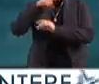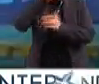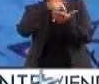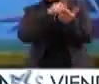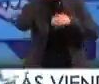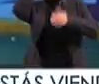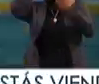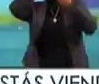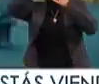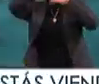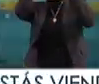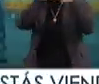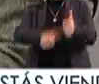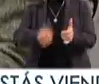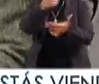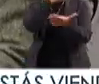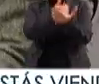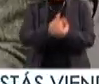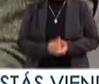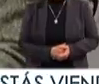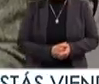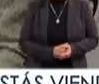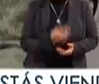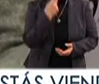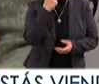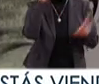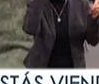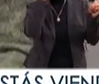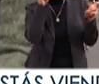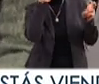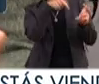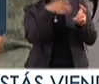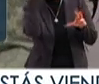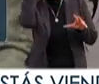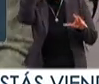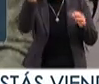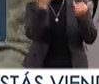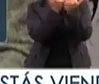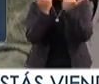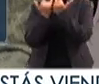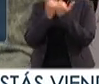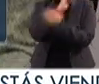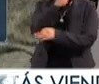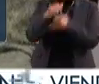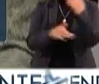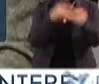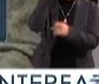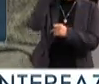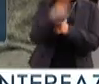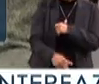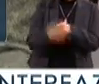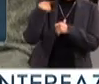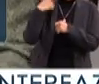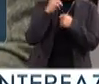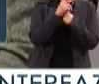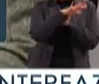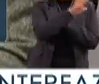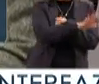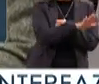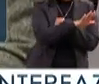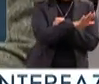galería de arte urbano del país. Hablar de esos temas es hablar del futuro común de México, del país,